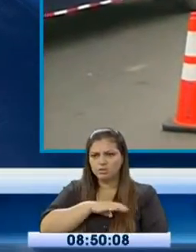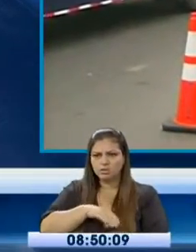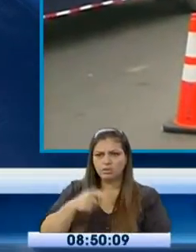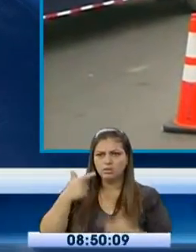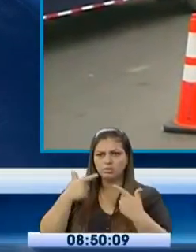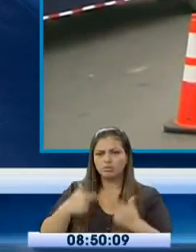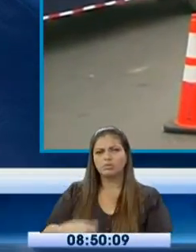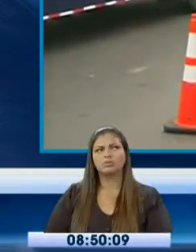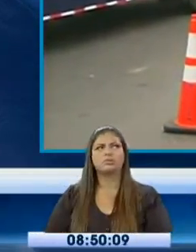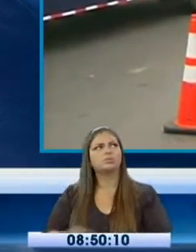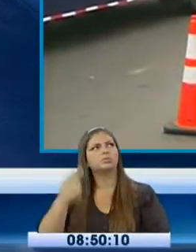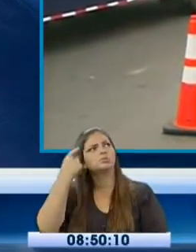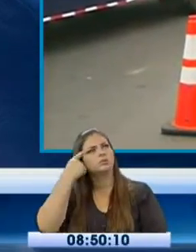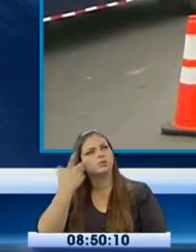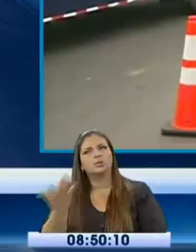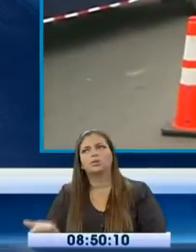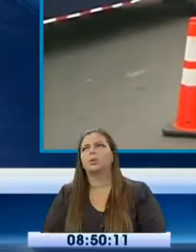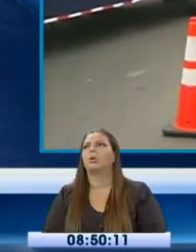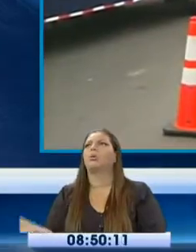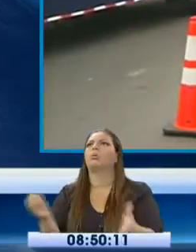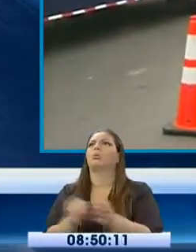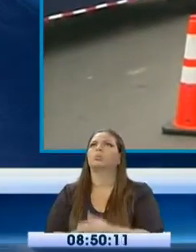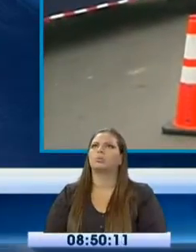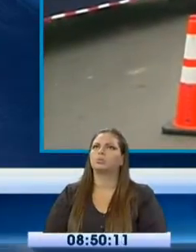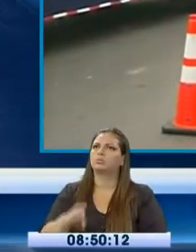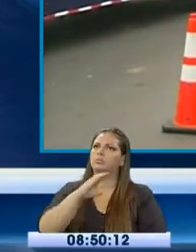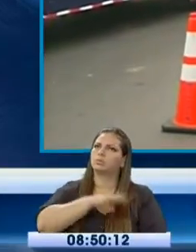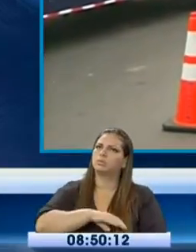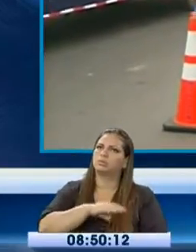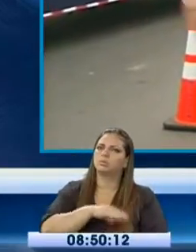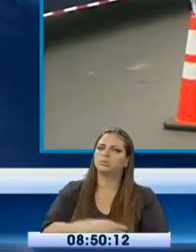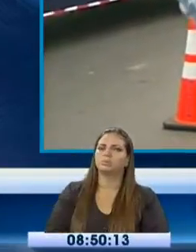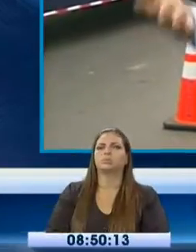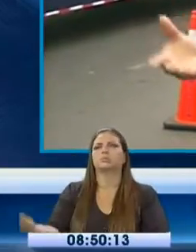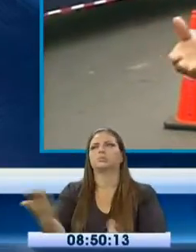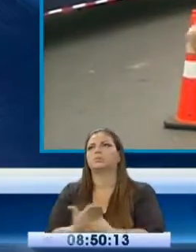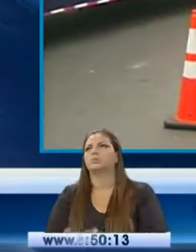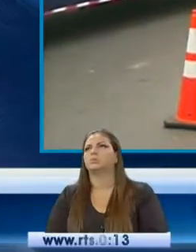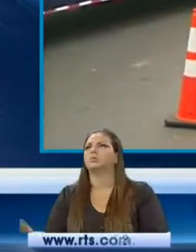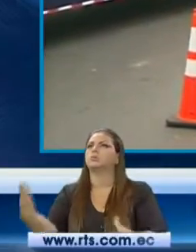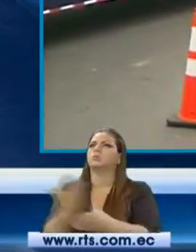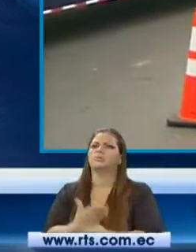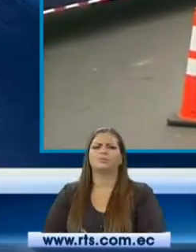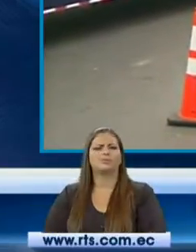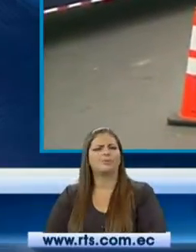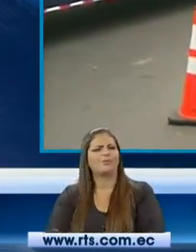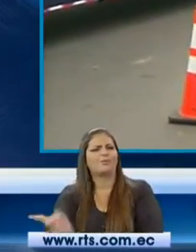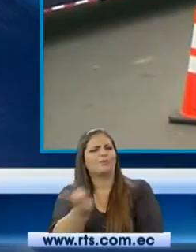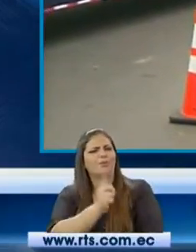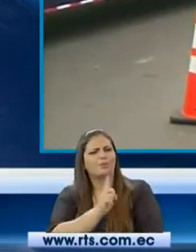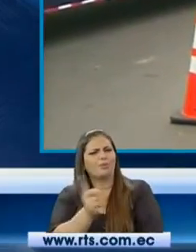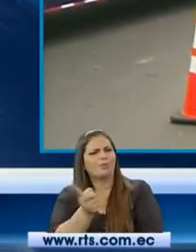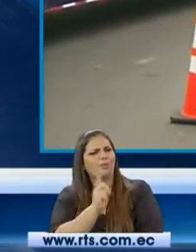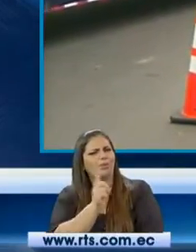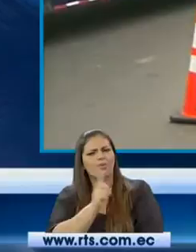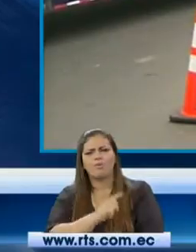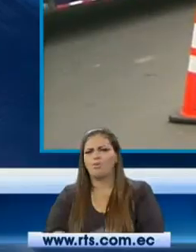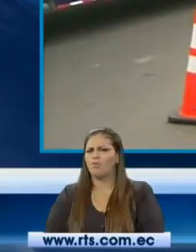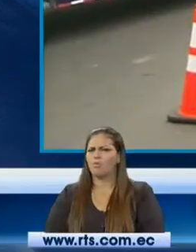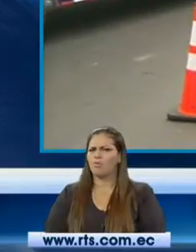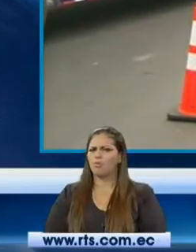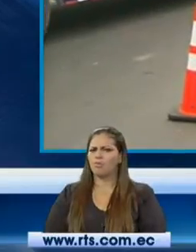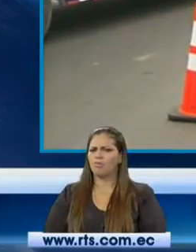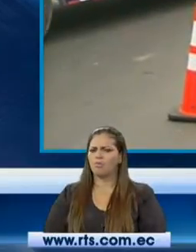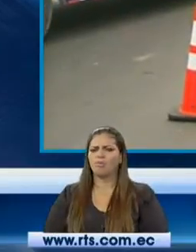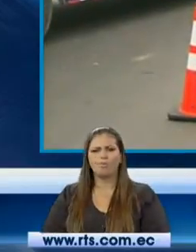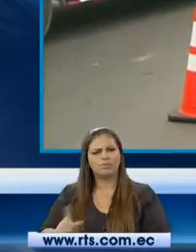en cuenta que debe de salir mucho antes, porque eso no quita de que pueda ser detenido en el trayecto dos o tres veces, dependiendo, porque estos